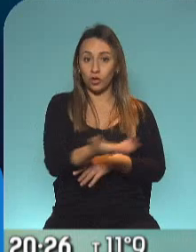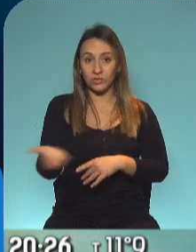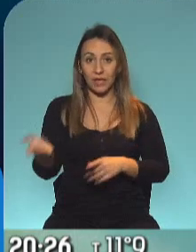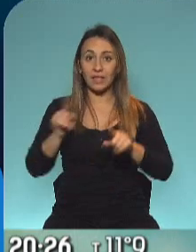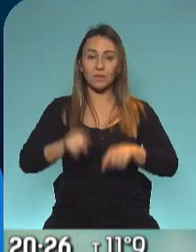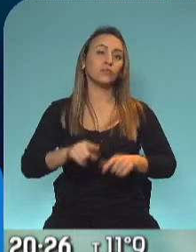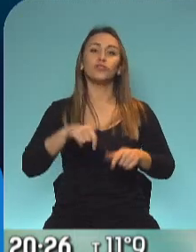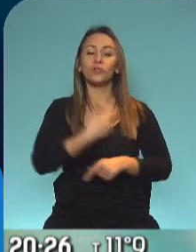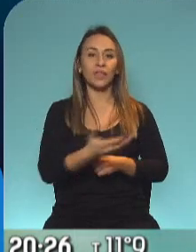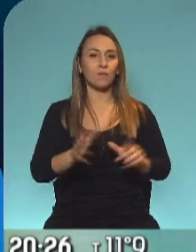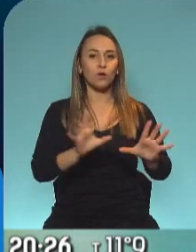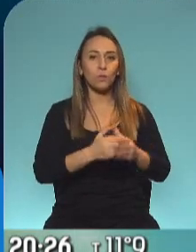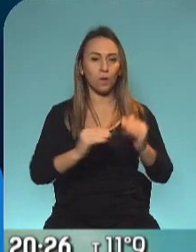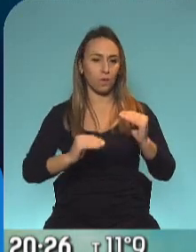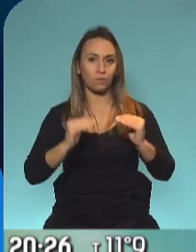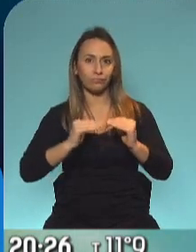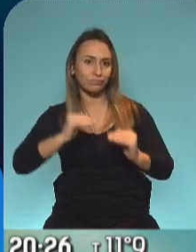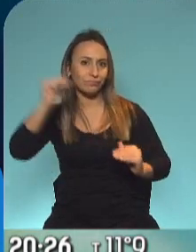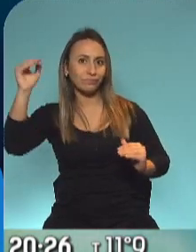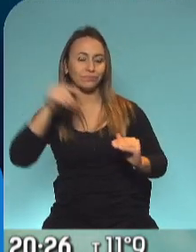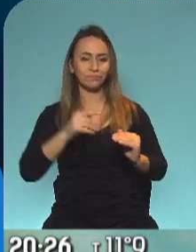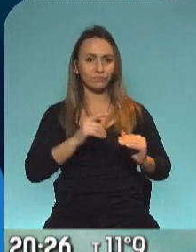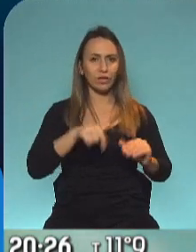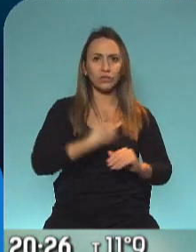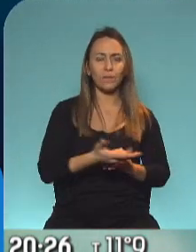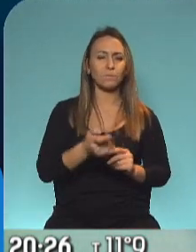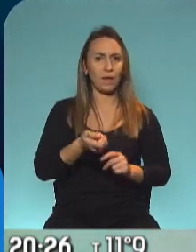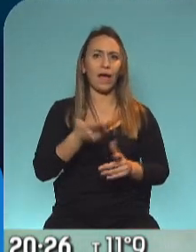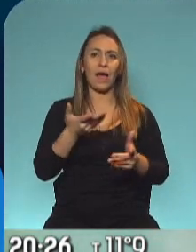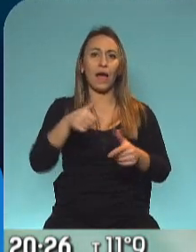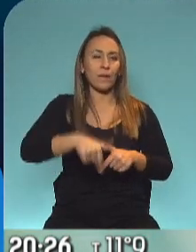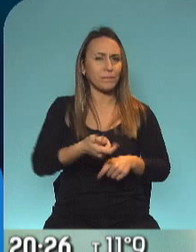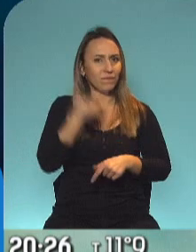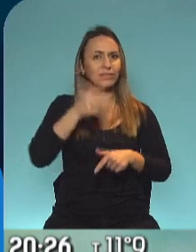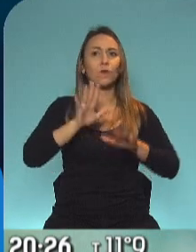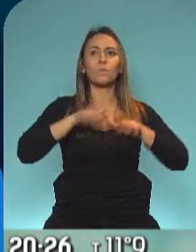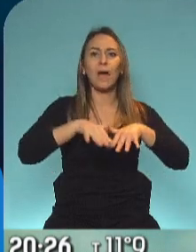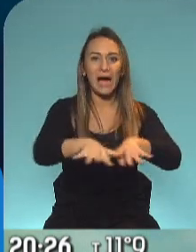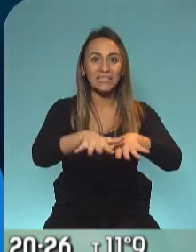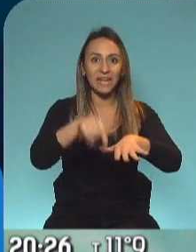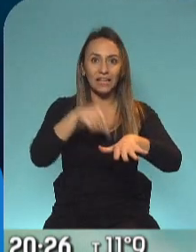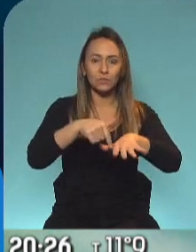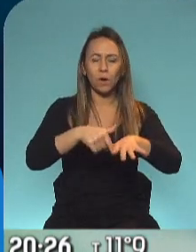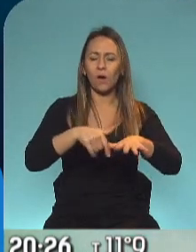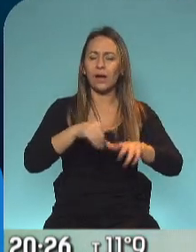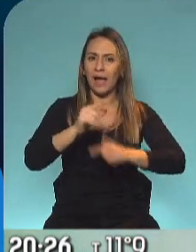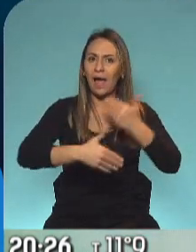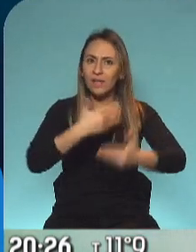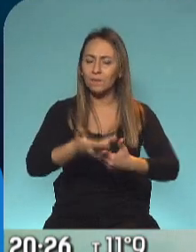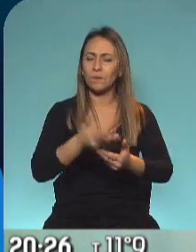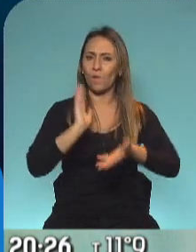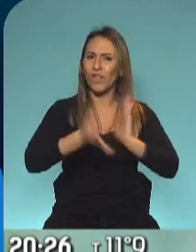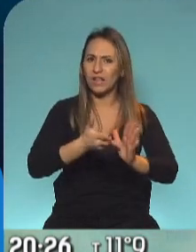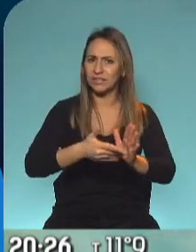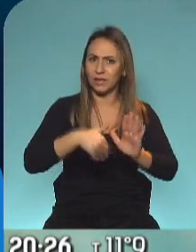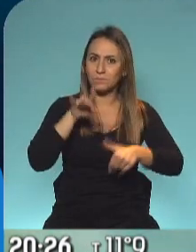escalón de la sociedad se manifiesta de manera más fácil que en otras épocas. Esa manifestación es más virulenta, más agresiva, más al